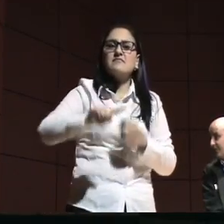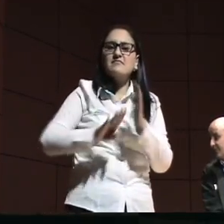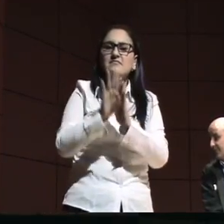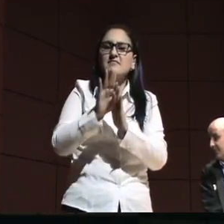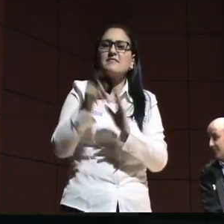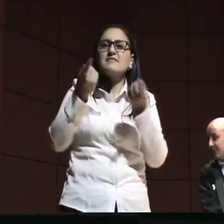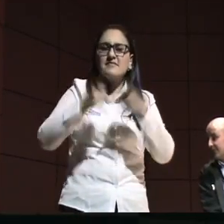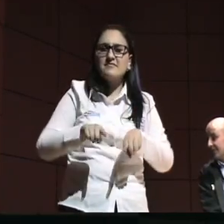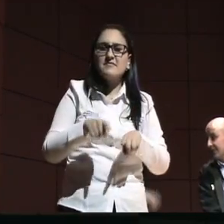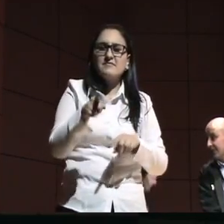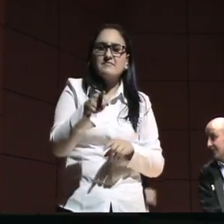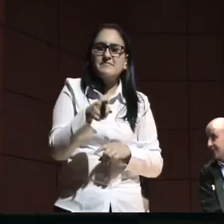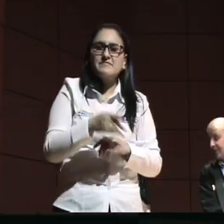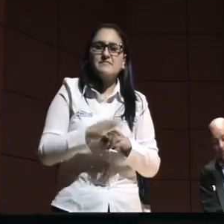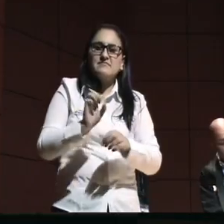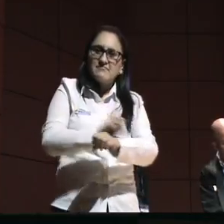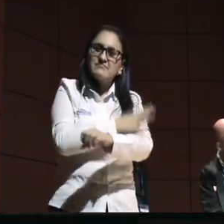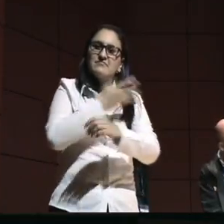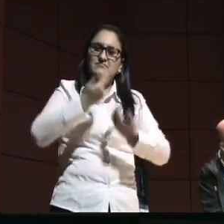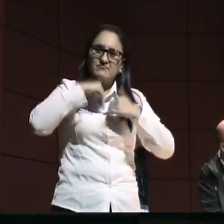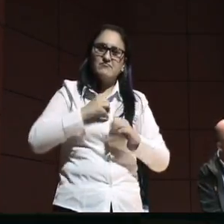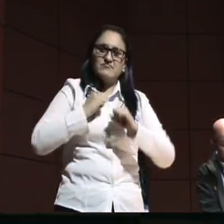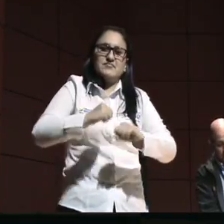y satisfactoria relación interactiva.